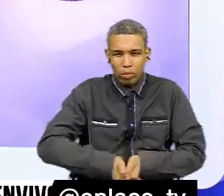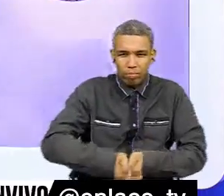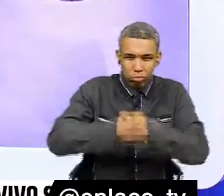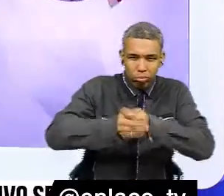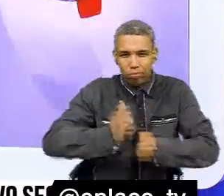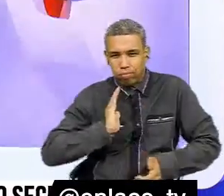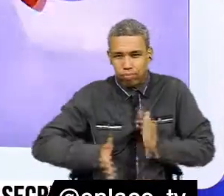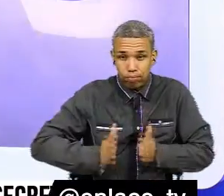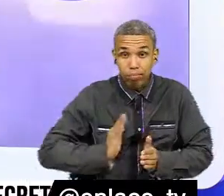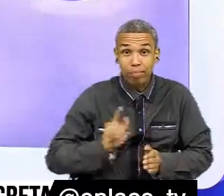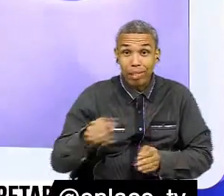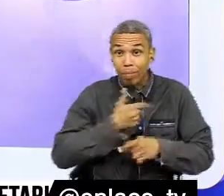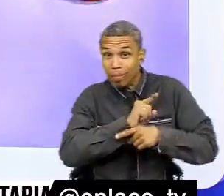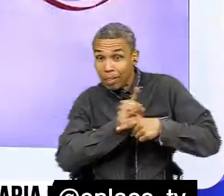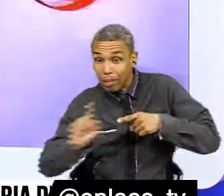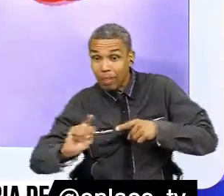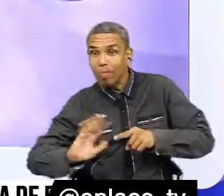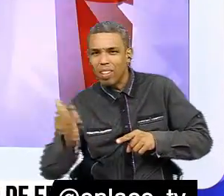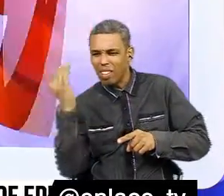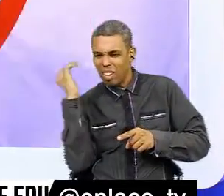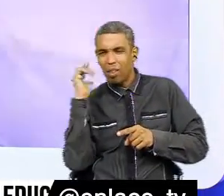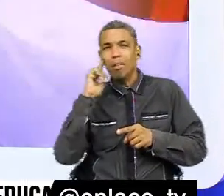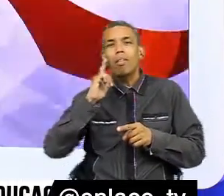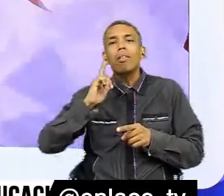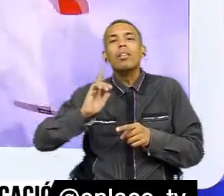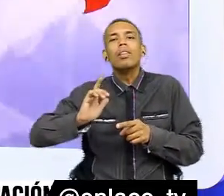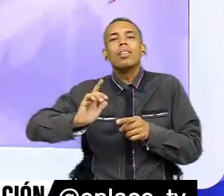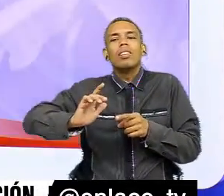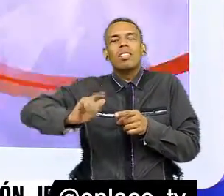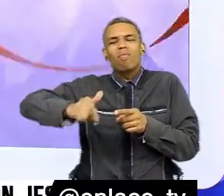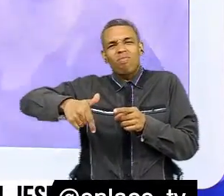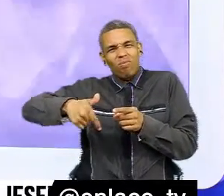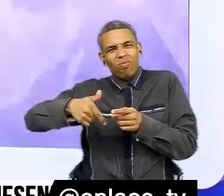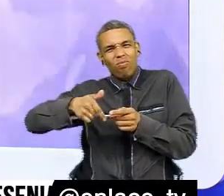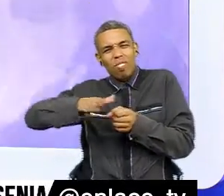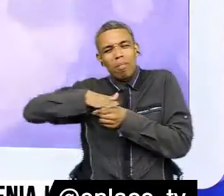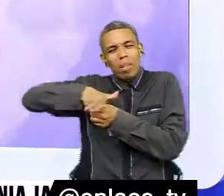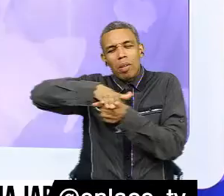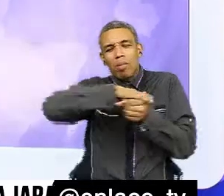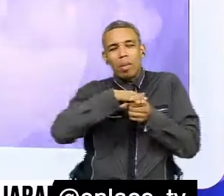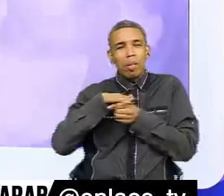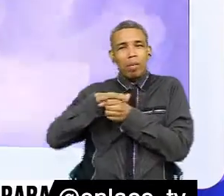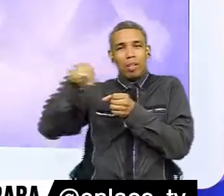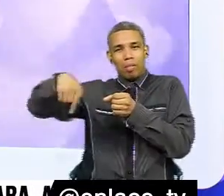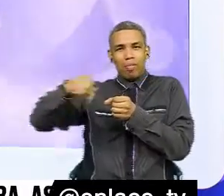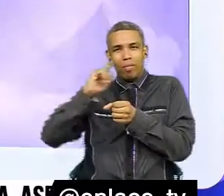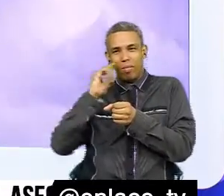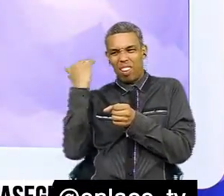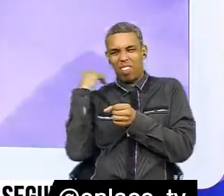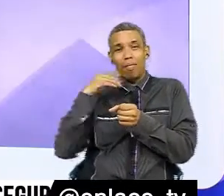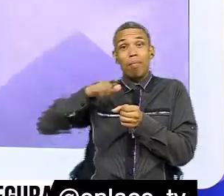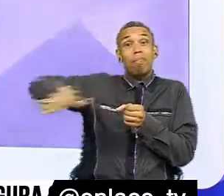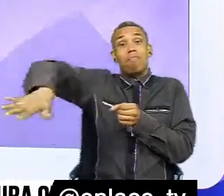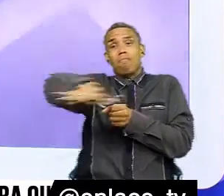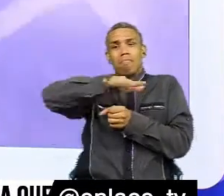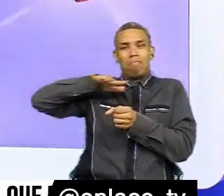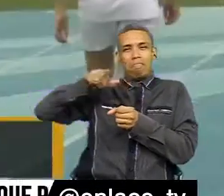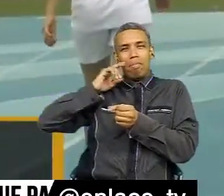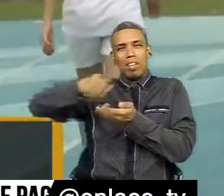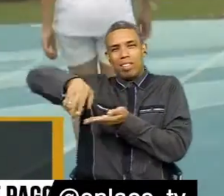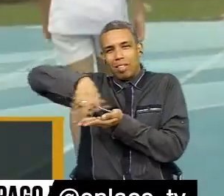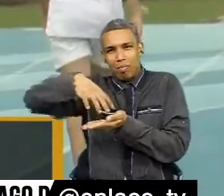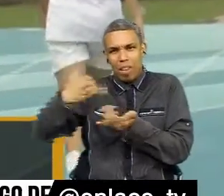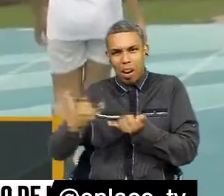inicia la fase provincial. Uno de los que es firme candidato a llevarse el título es Ciudadela Educativa del Magdalena Medio.